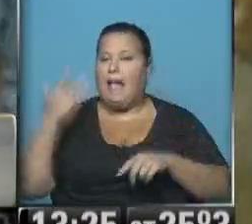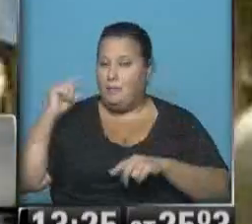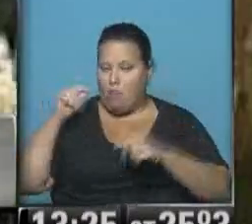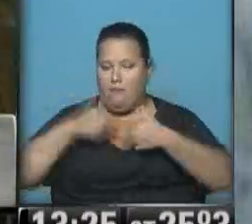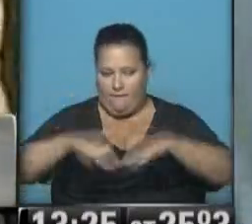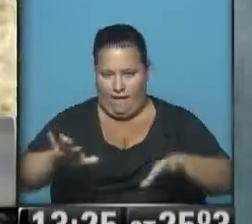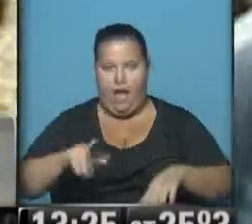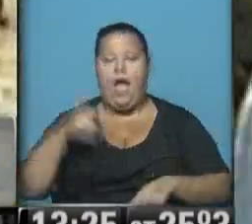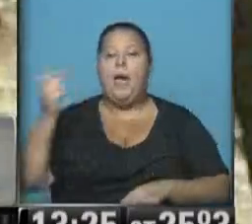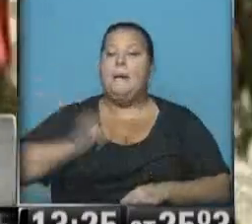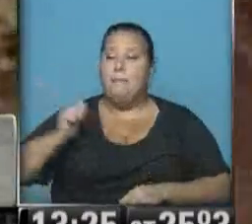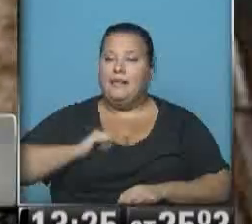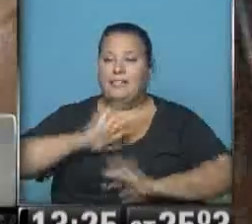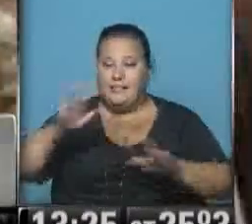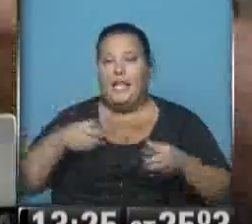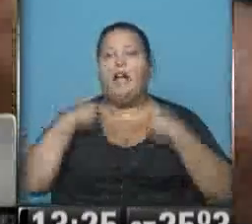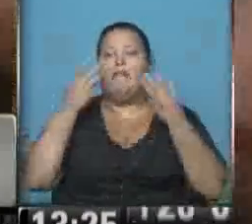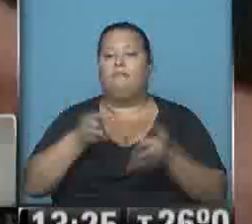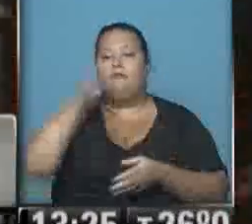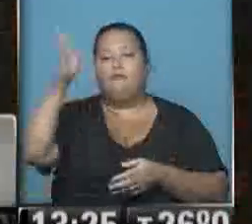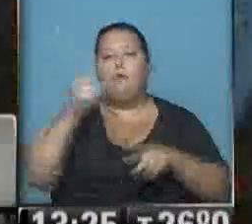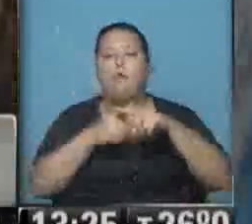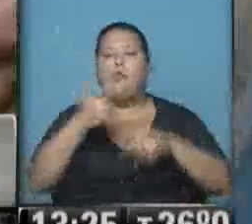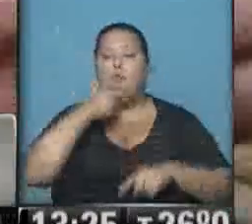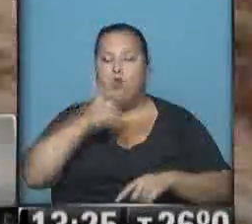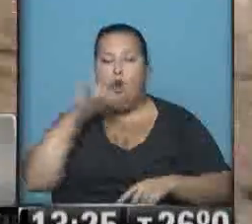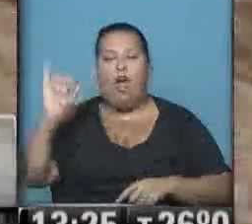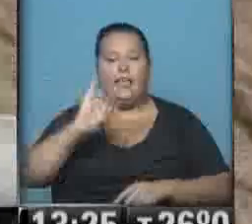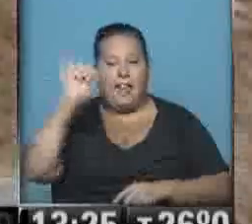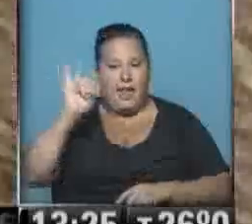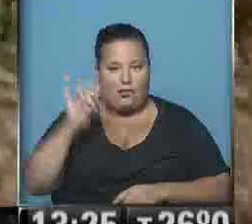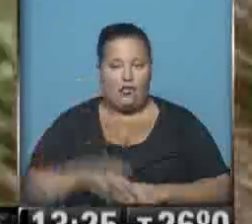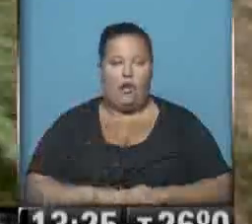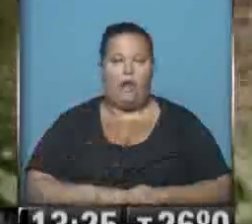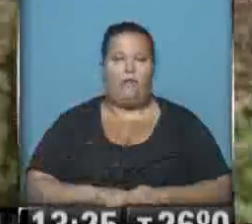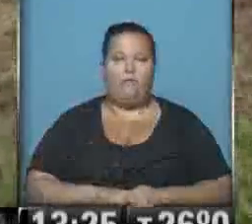días atrás. Los militares ya fueron entregados ayer a la Cruz Roja Internacional.